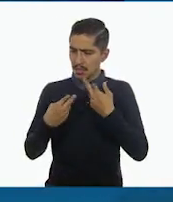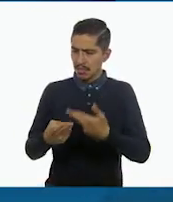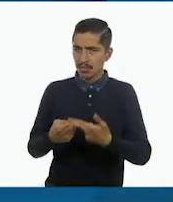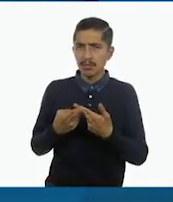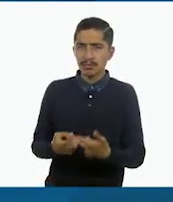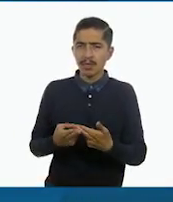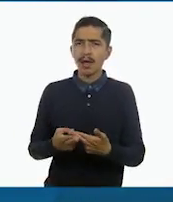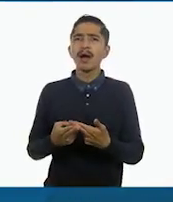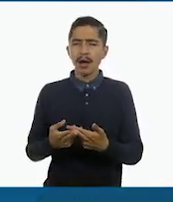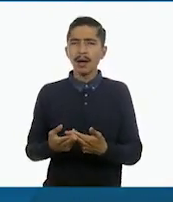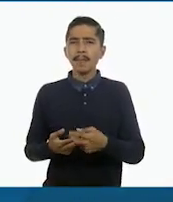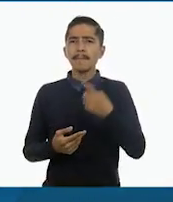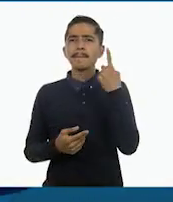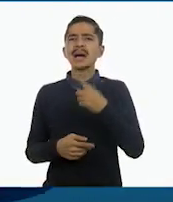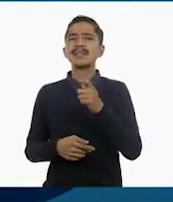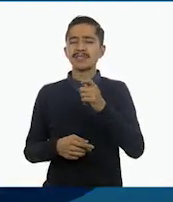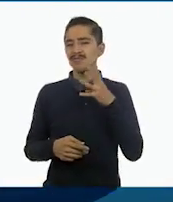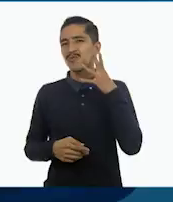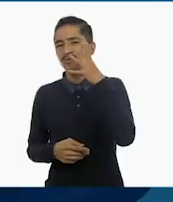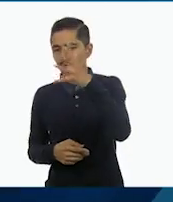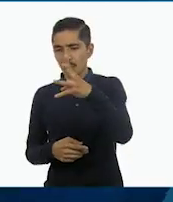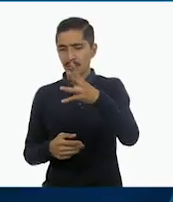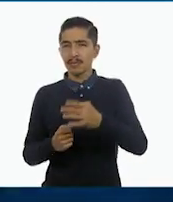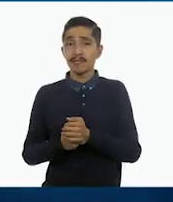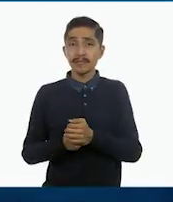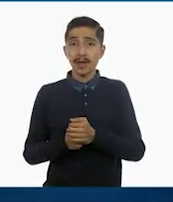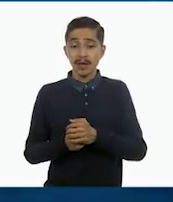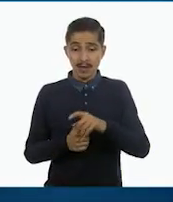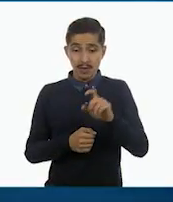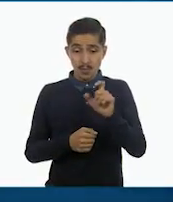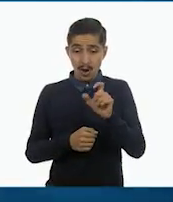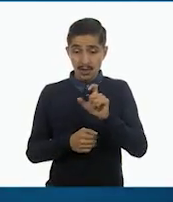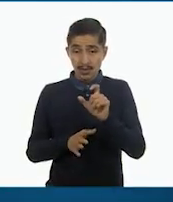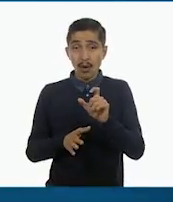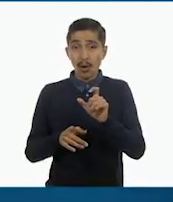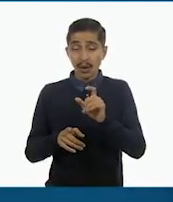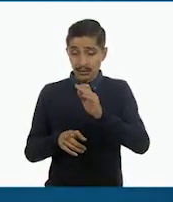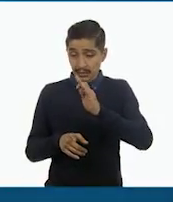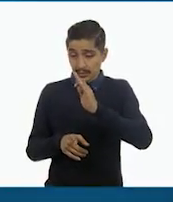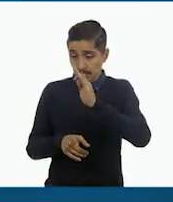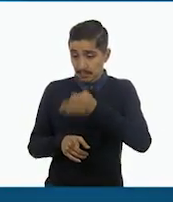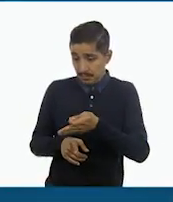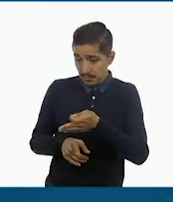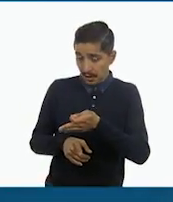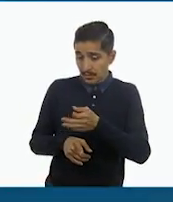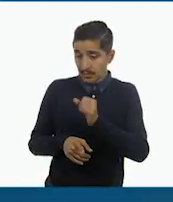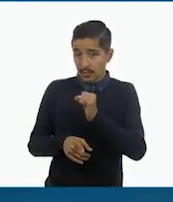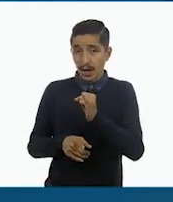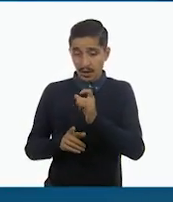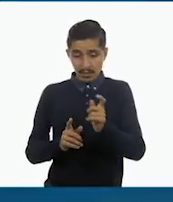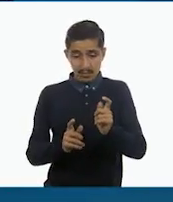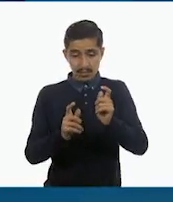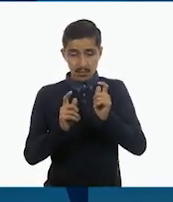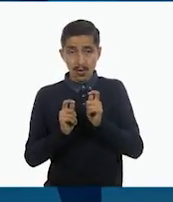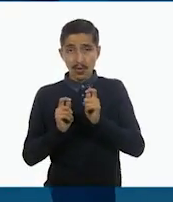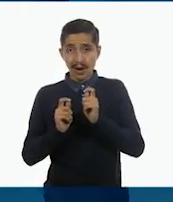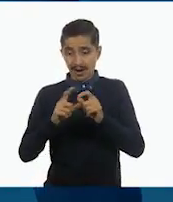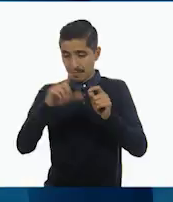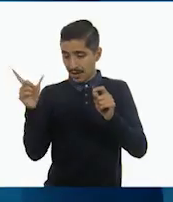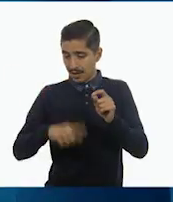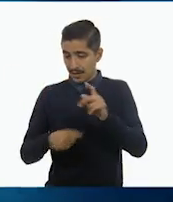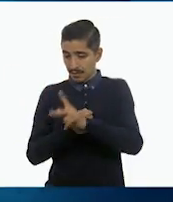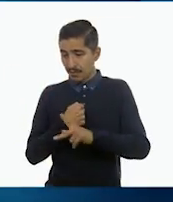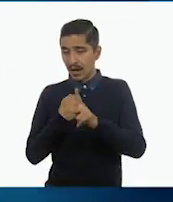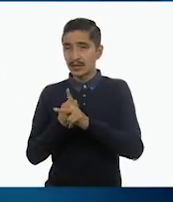de esperanzas en el porvenir. Desde el momento en que se aceptan los destinos de una nación, se hace a